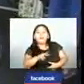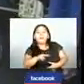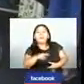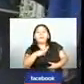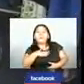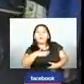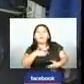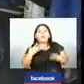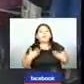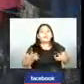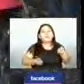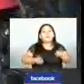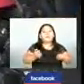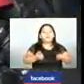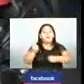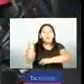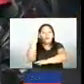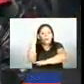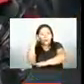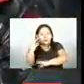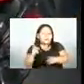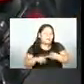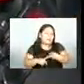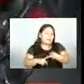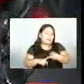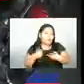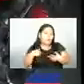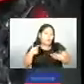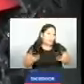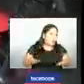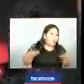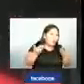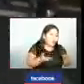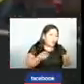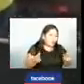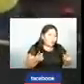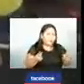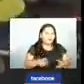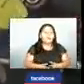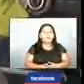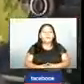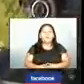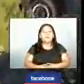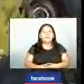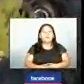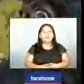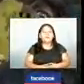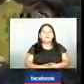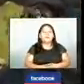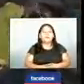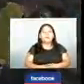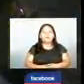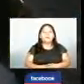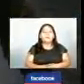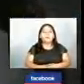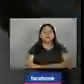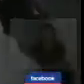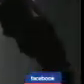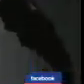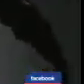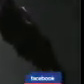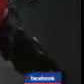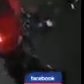sistema de emergencias médicas y les ayudamos a atender la emergencia. ¿Tiene una recomendación para el motocicleta?